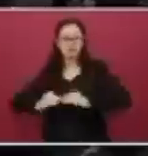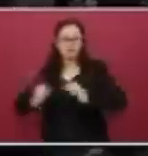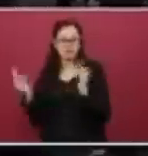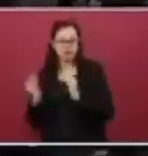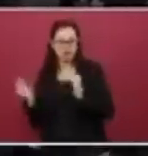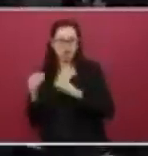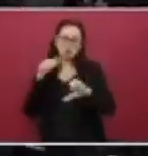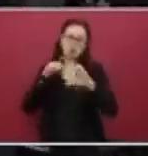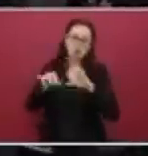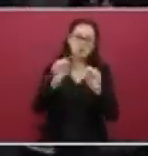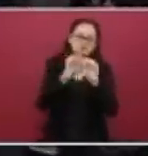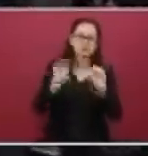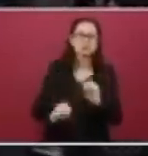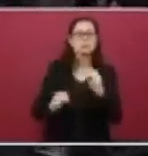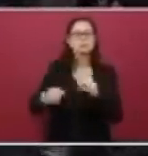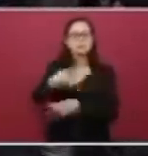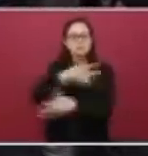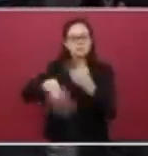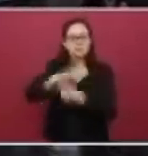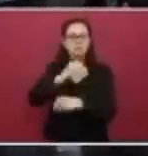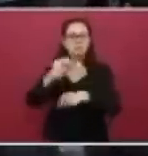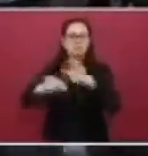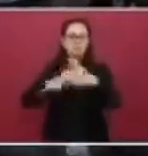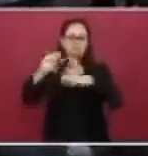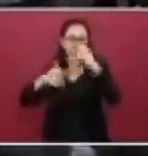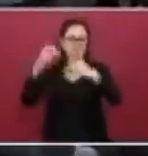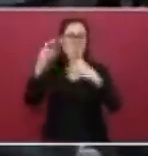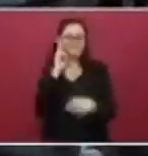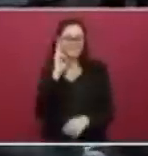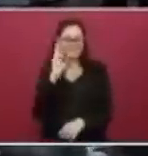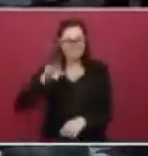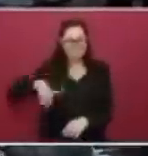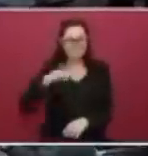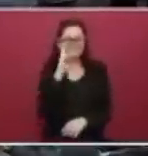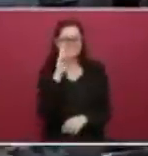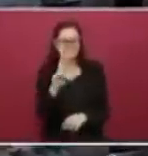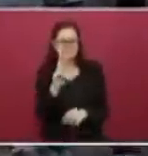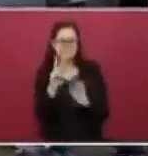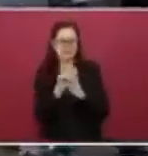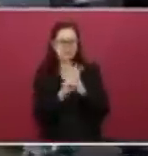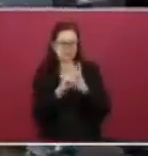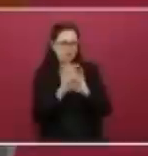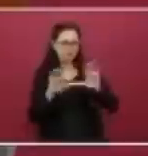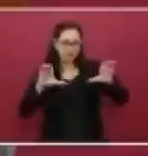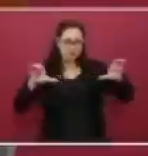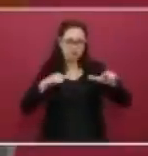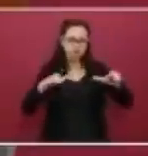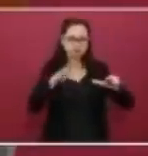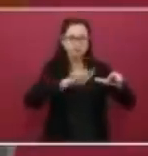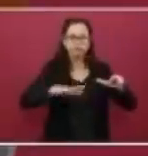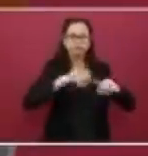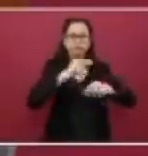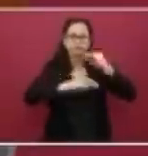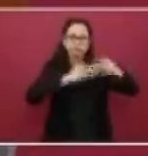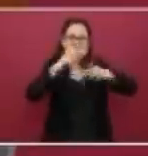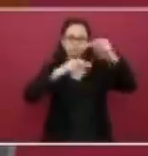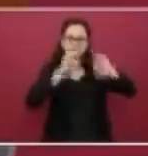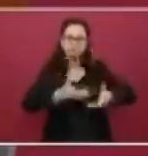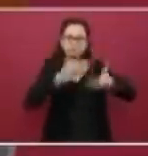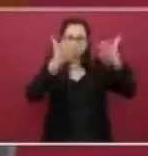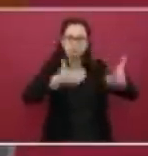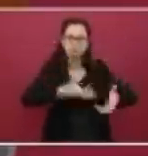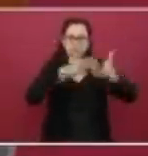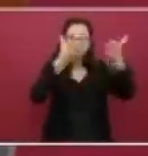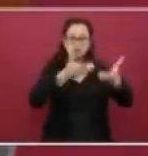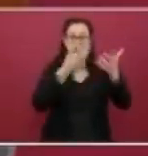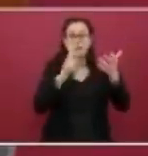vapor el ciclo de vapor como lo pidieron en el vídeo es un ciclo cerrado el ciclo de enfriamiento es un ciclo que descarga